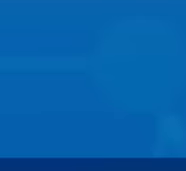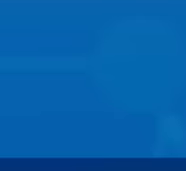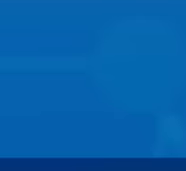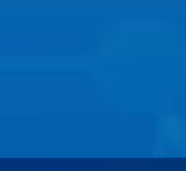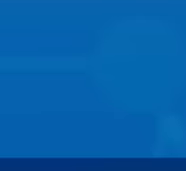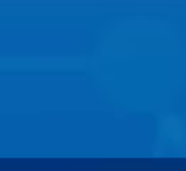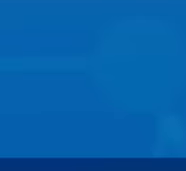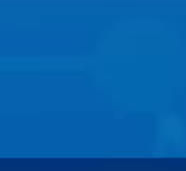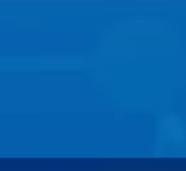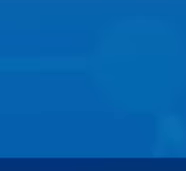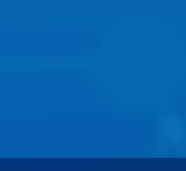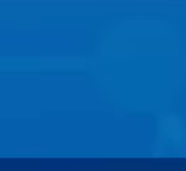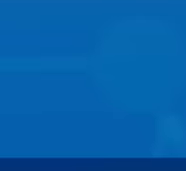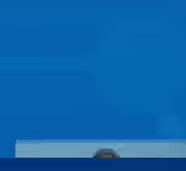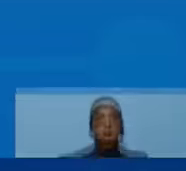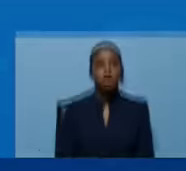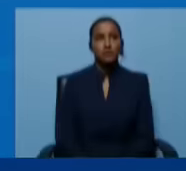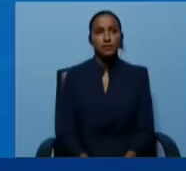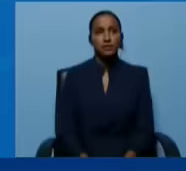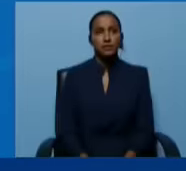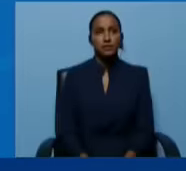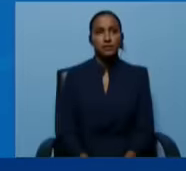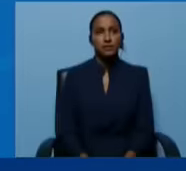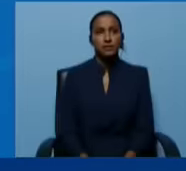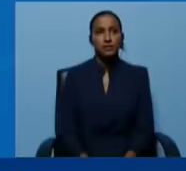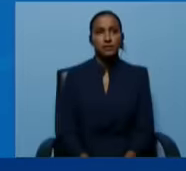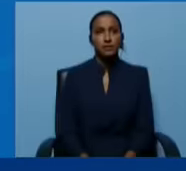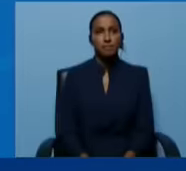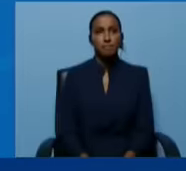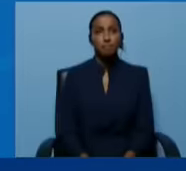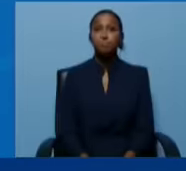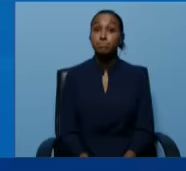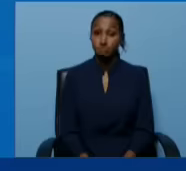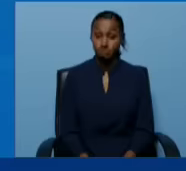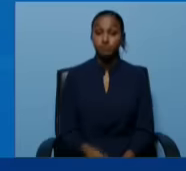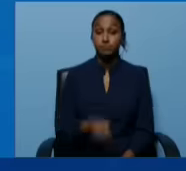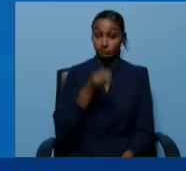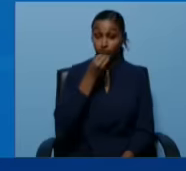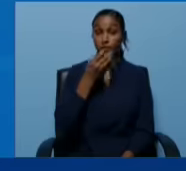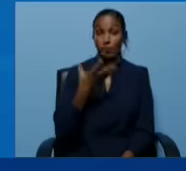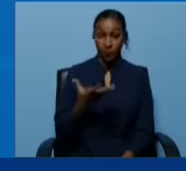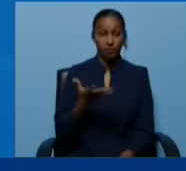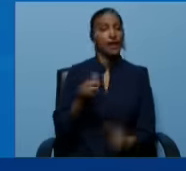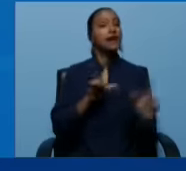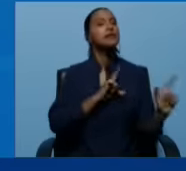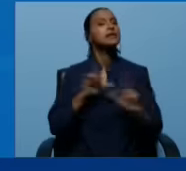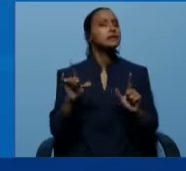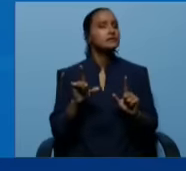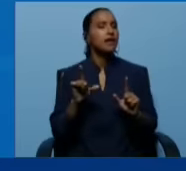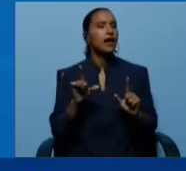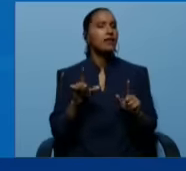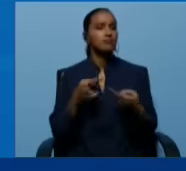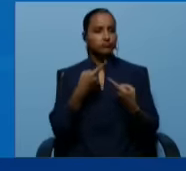mandando buena información del exterior. Bueno, ya tenemos lista la declaración